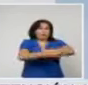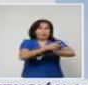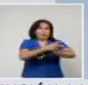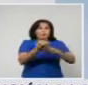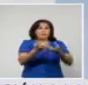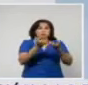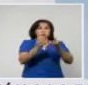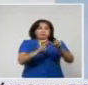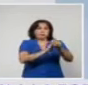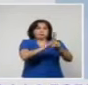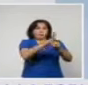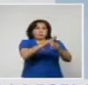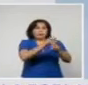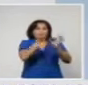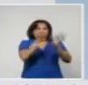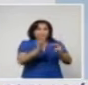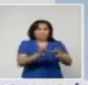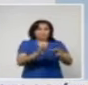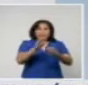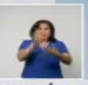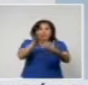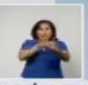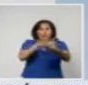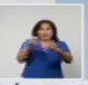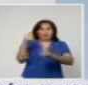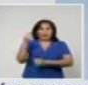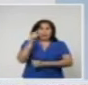dato exacto lo tenemos,